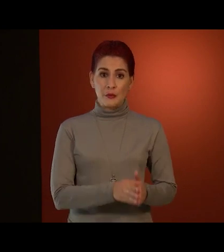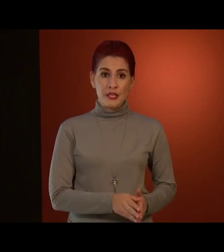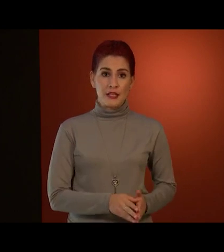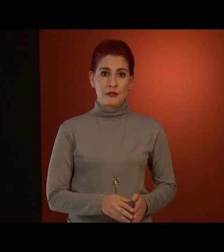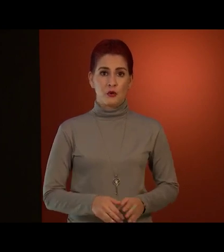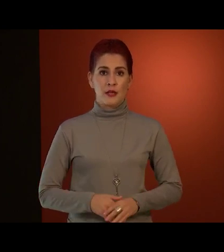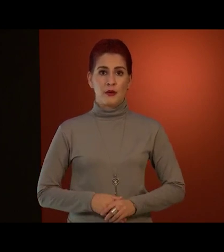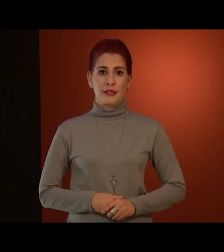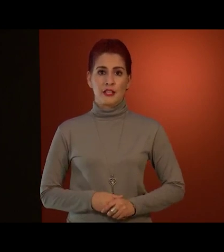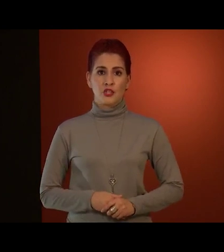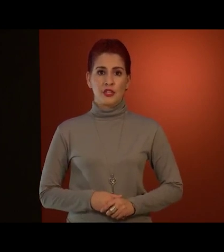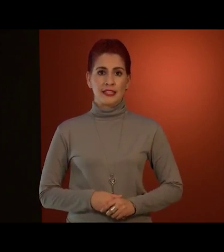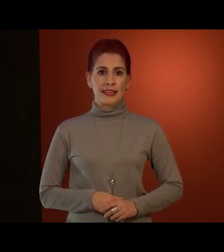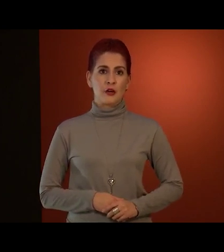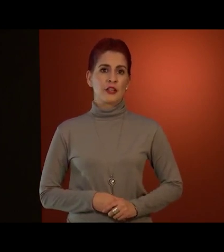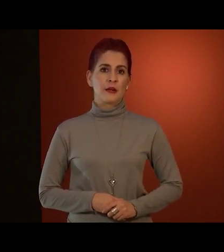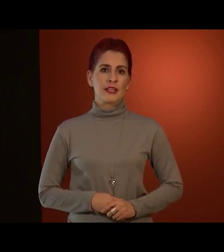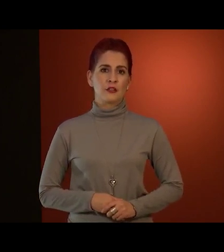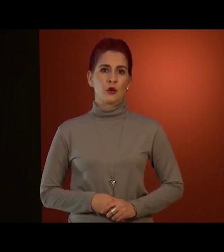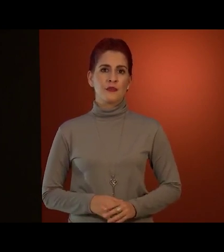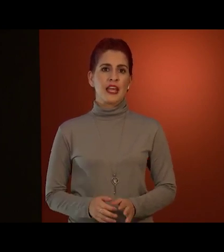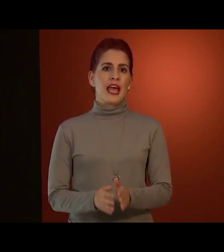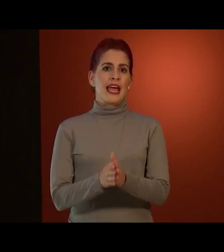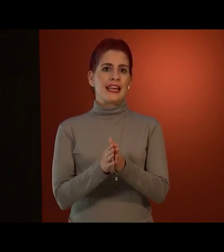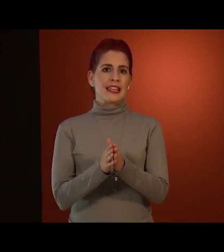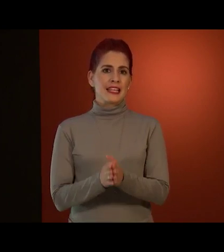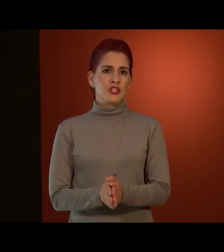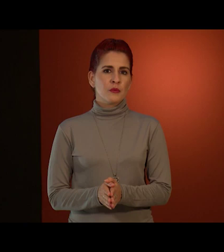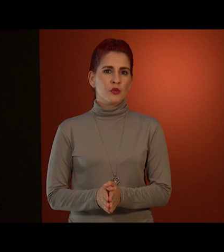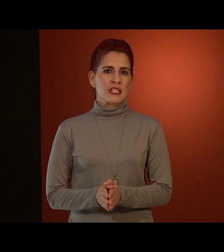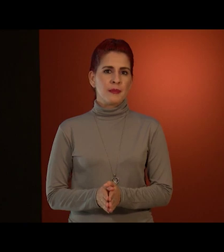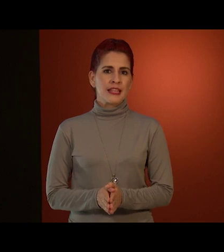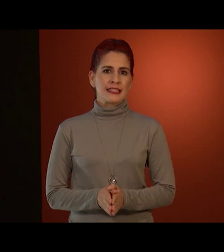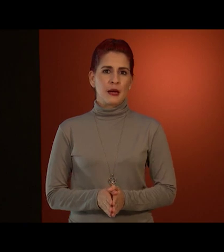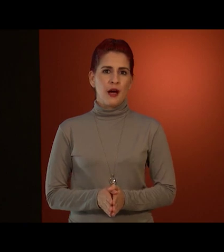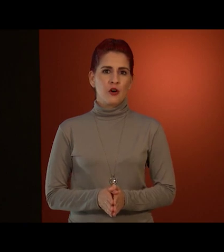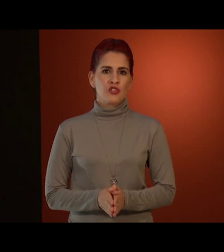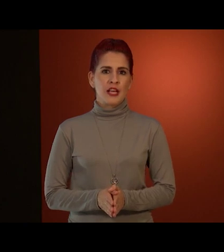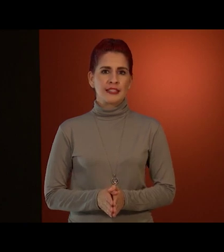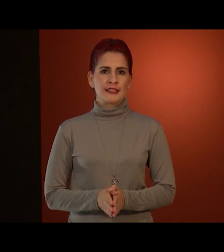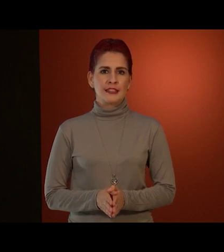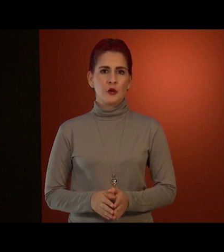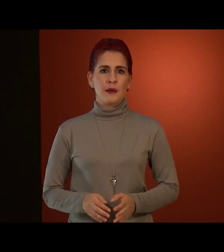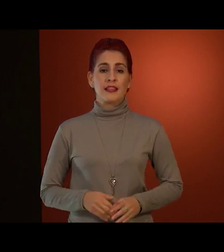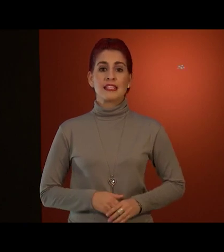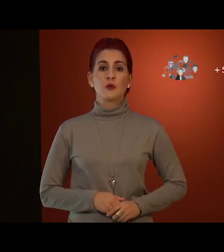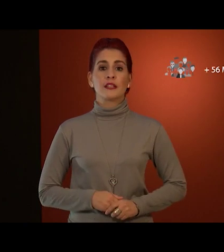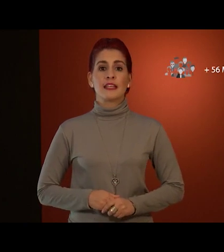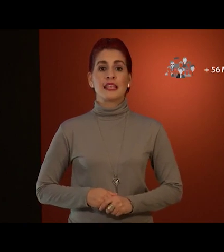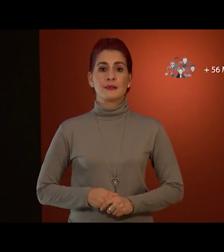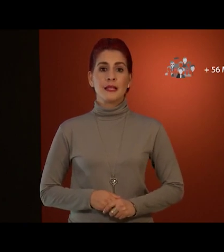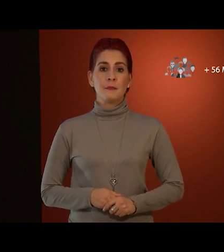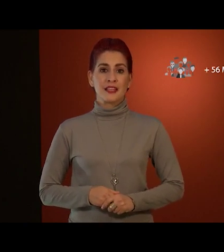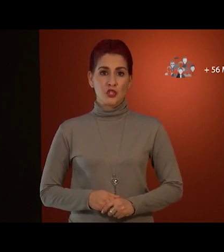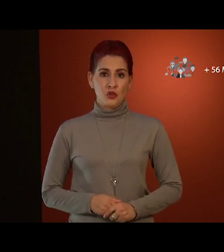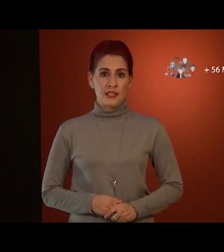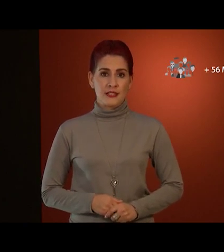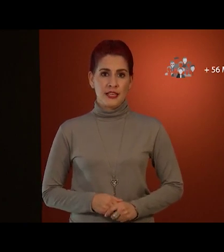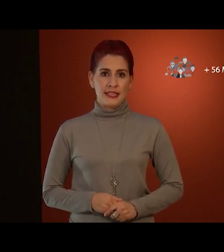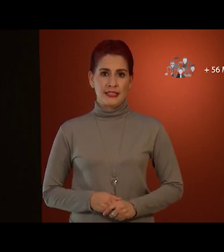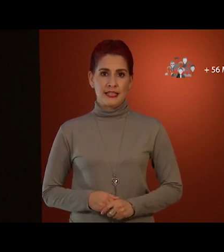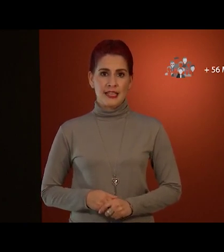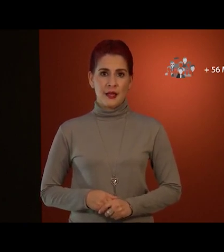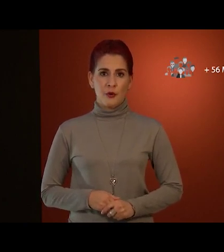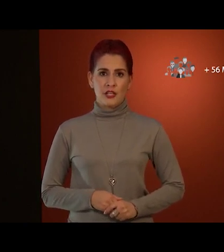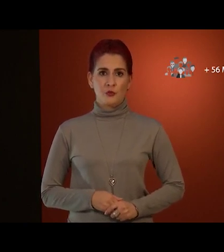gratuidades indebidas por la implementación de la tarea de ordenamiento, en las direcciones municipales de trabajo se han atendido más de 56.000